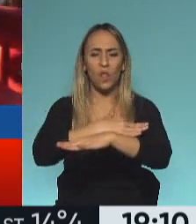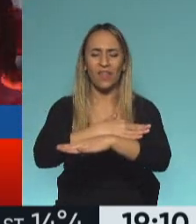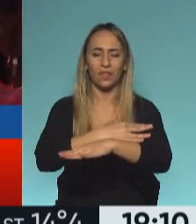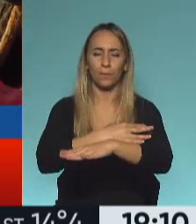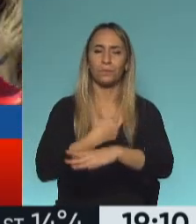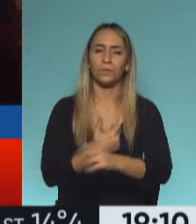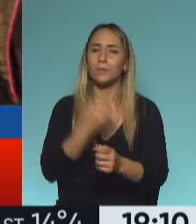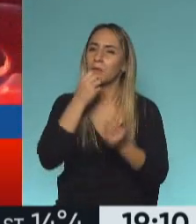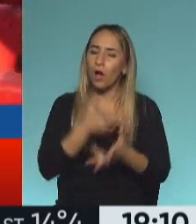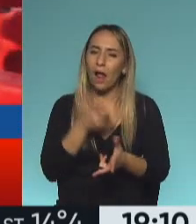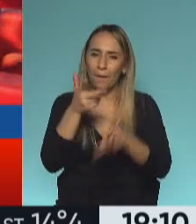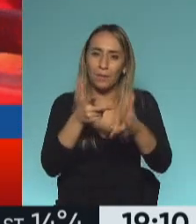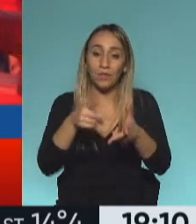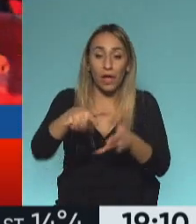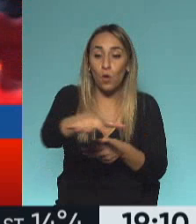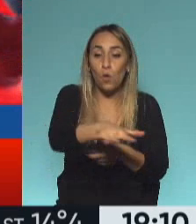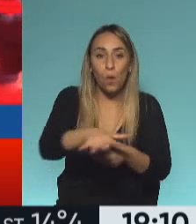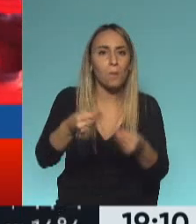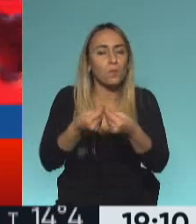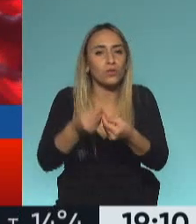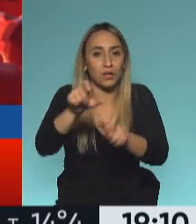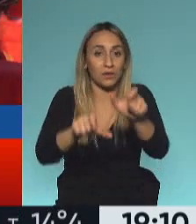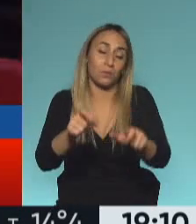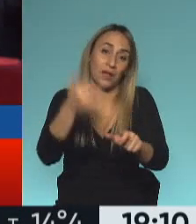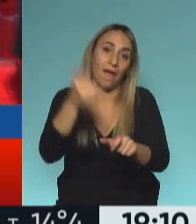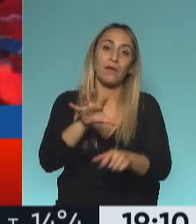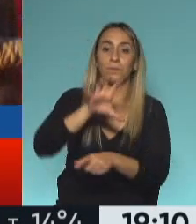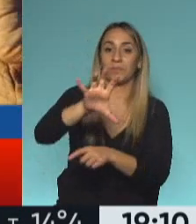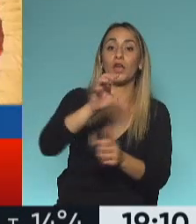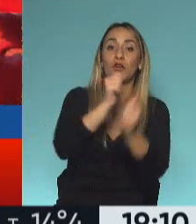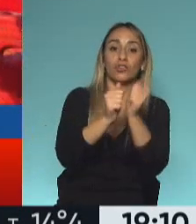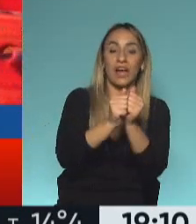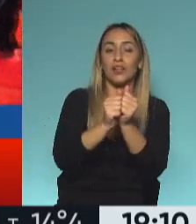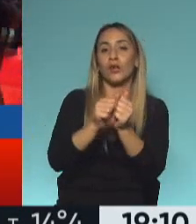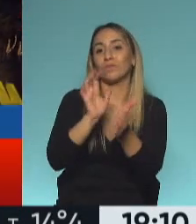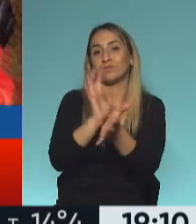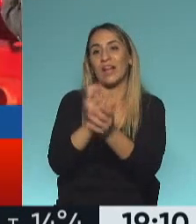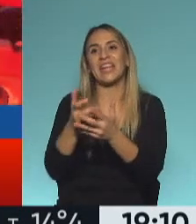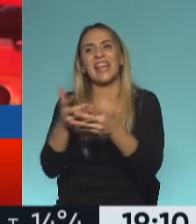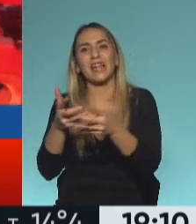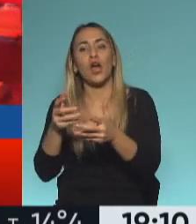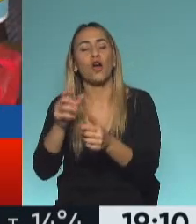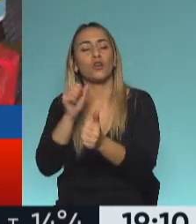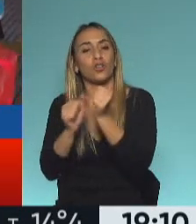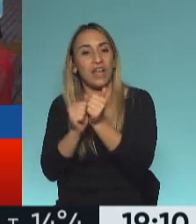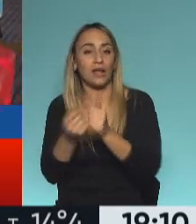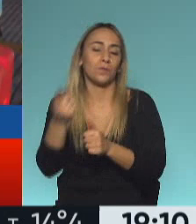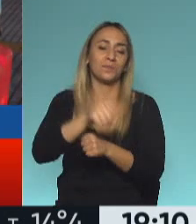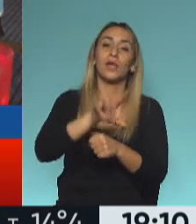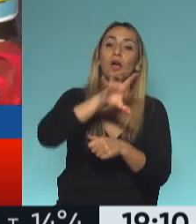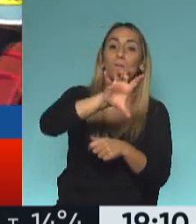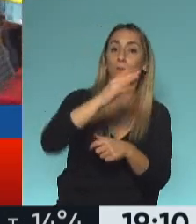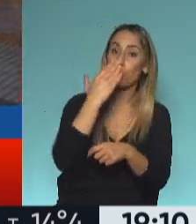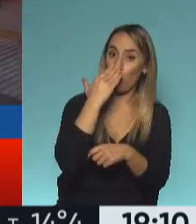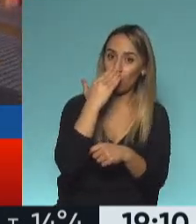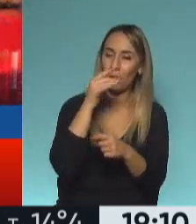de gente. ¿Sí? Porque es Rosario y el Gran Rosario, es Córdoba y el Gran Córdoba, es Buenos Aires y el Gran Buenos Aires.